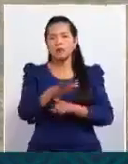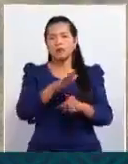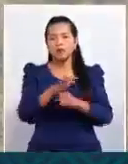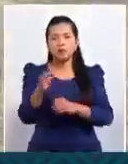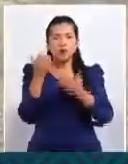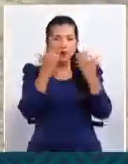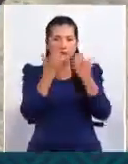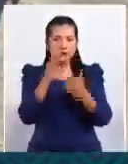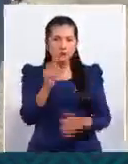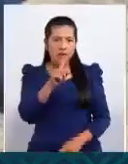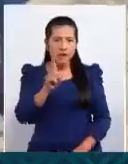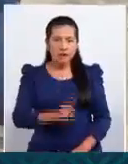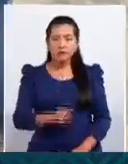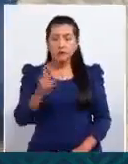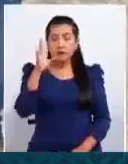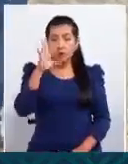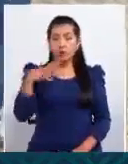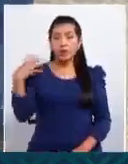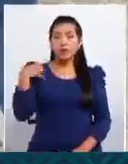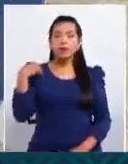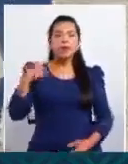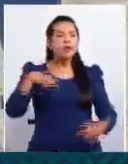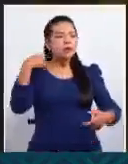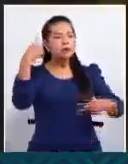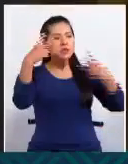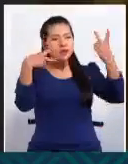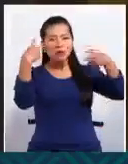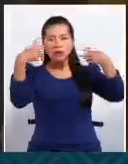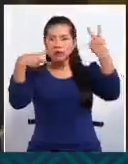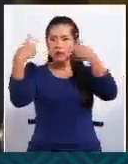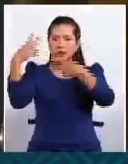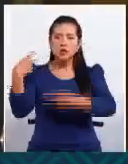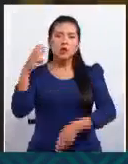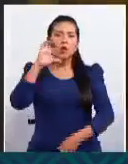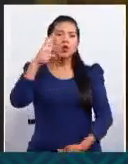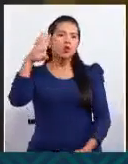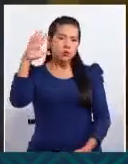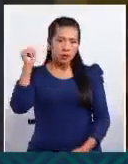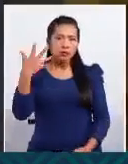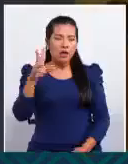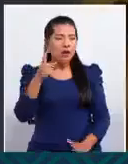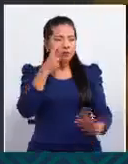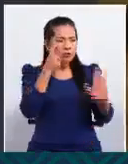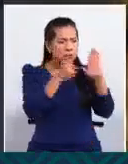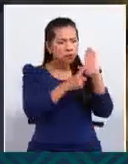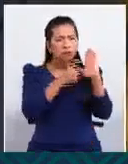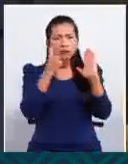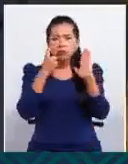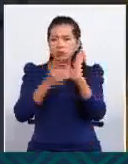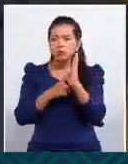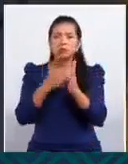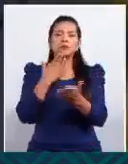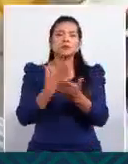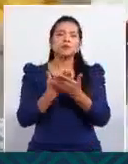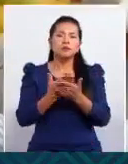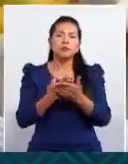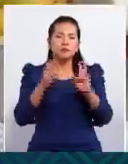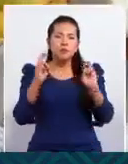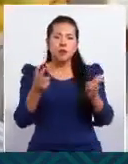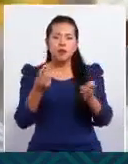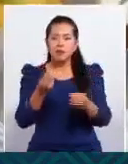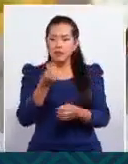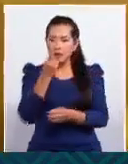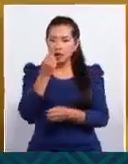El gerente general de EMAPAS realizó un recorrido a las granjas avícolas de Cochabamba, donde verificó la normal provisión de maíz subvencionado.